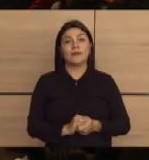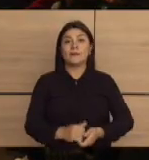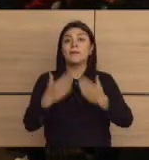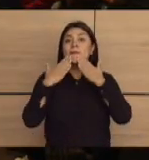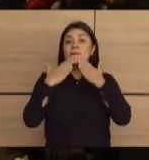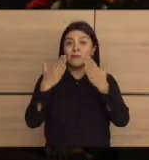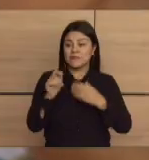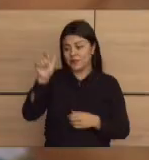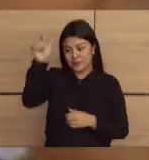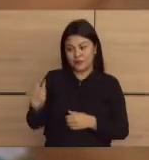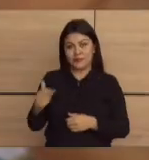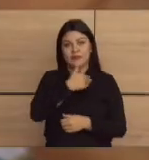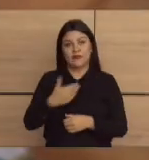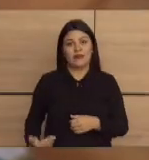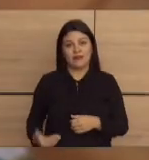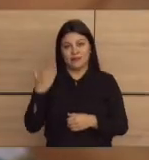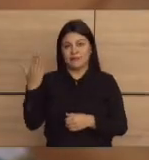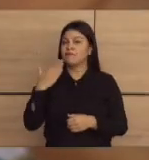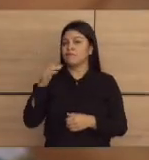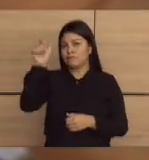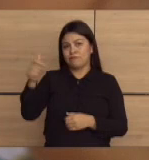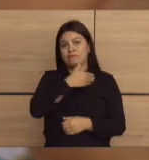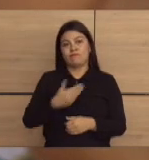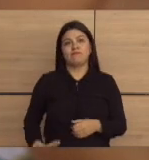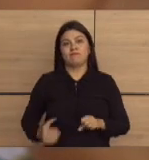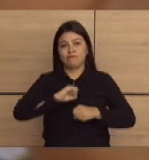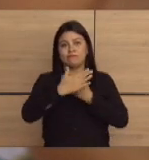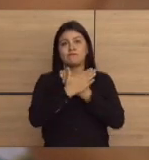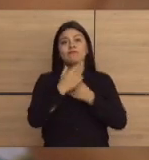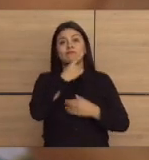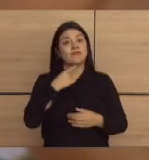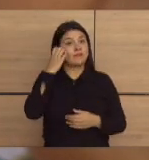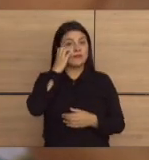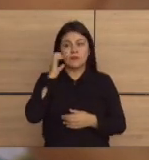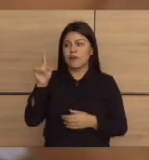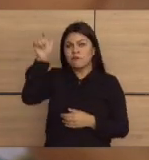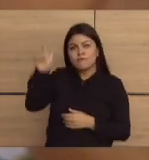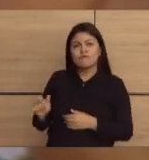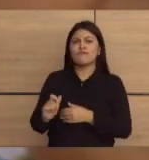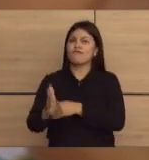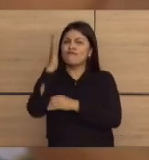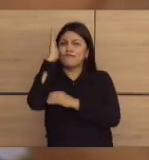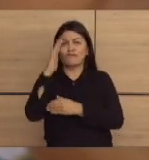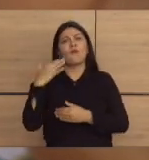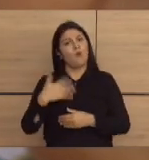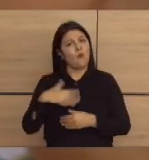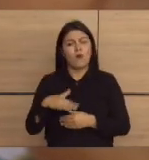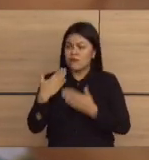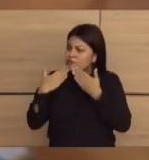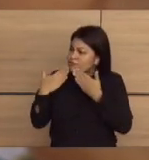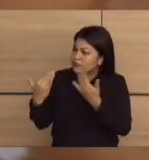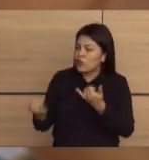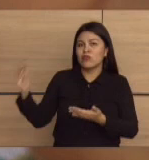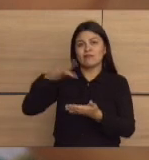Gracias al señor presidente de la República, el doctor Iván Duque Márquez, por su participación en este acto